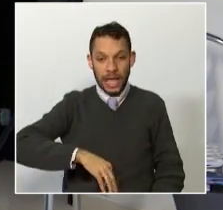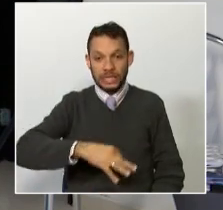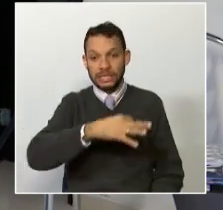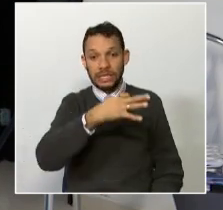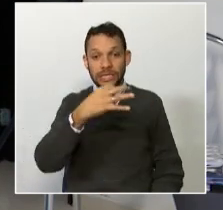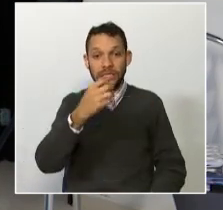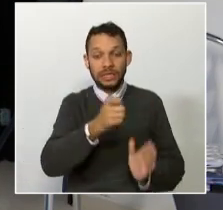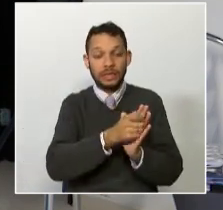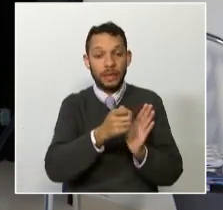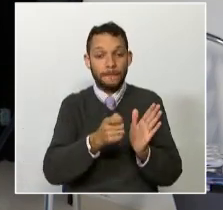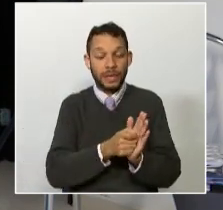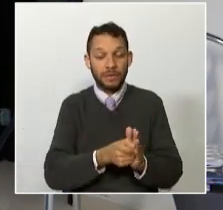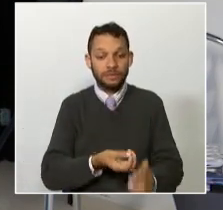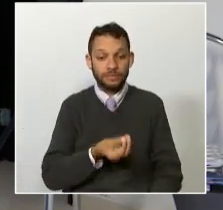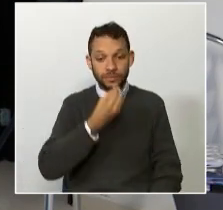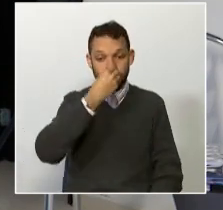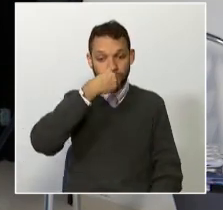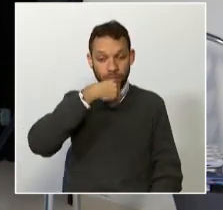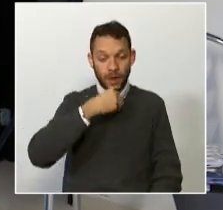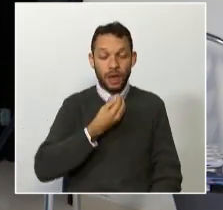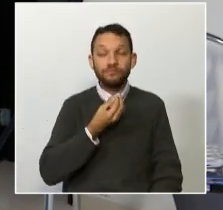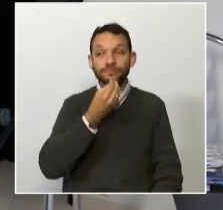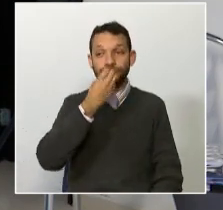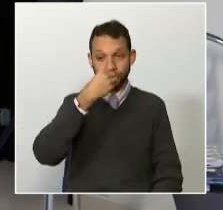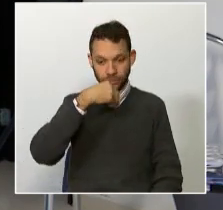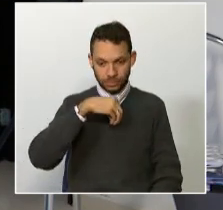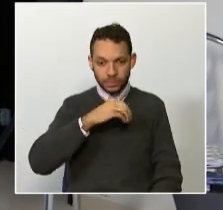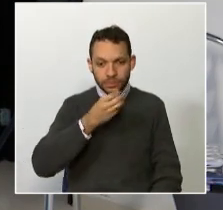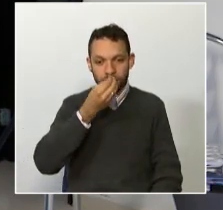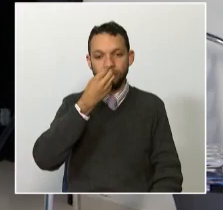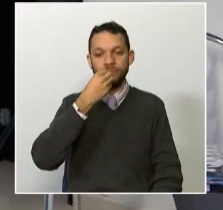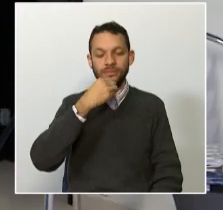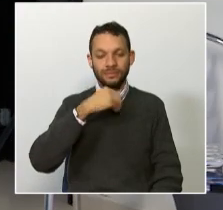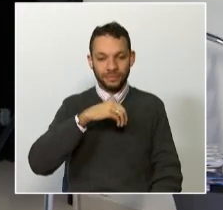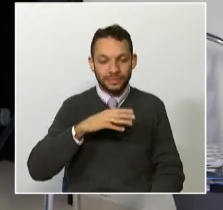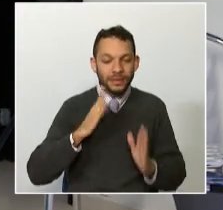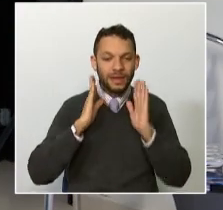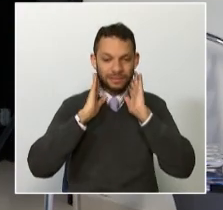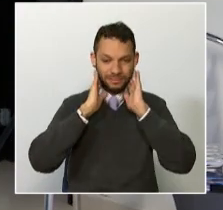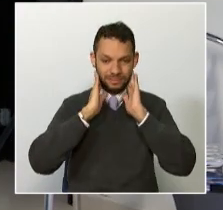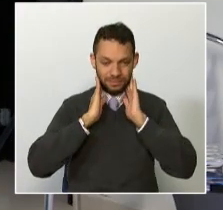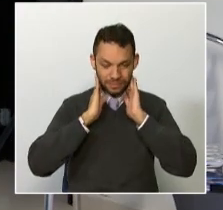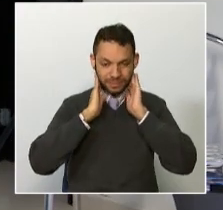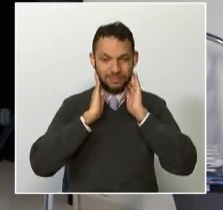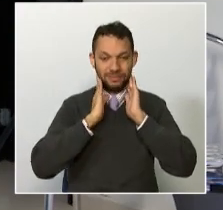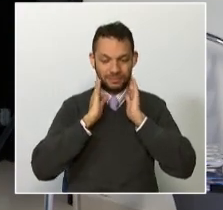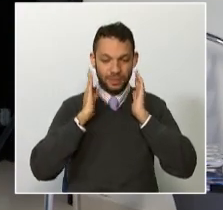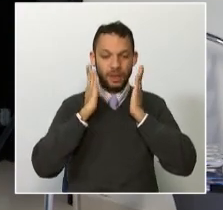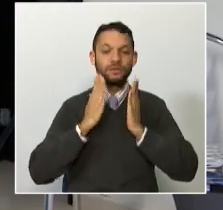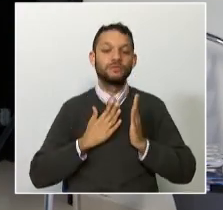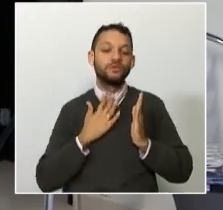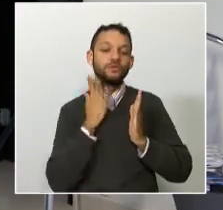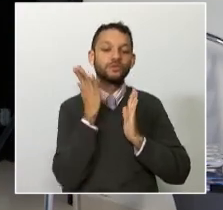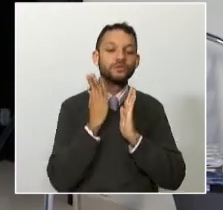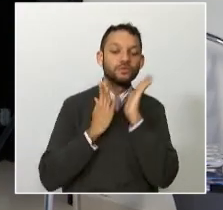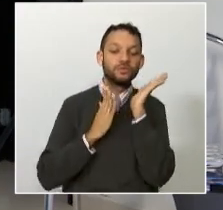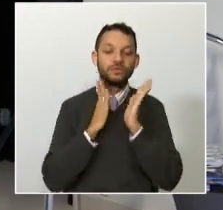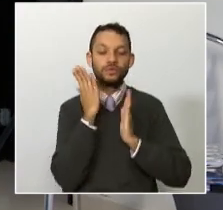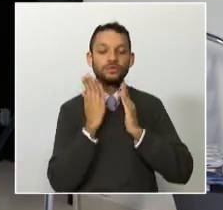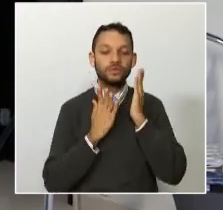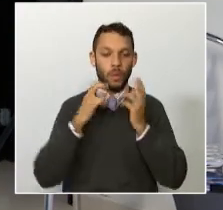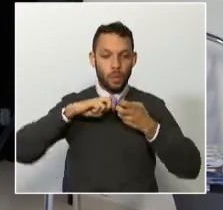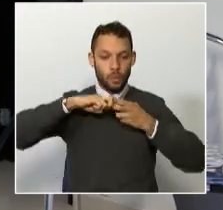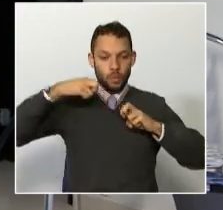día, hacemos contacto cruzado. Entonces siempre hay un movimiento de la mandíbula al hacer deglución. Entonces lo que tú explicas es